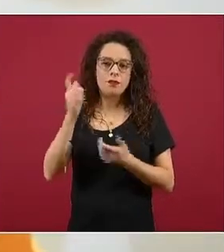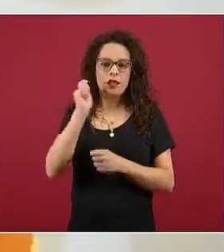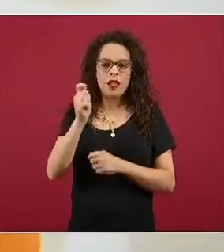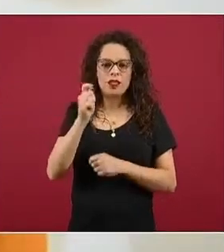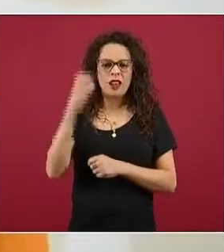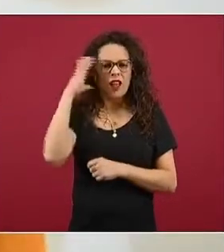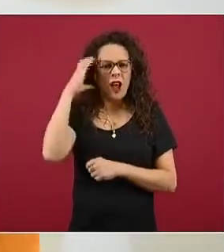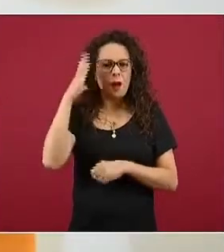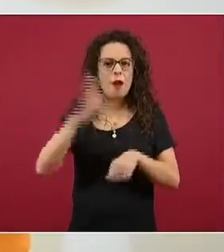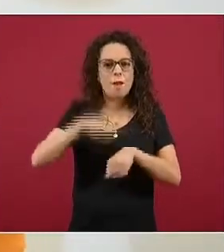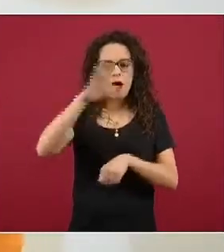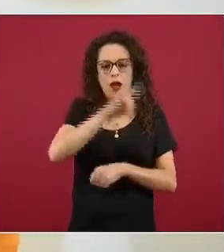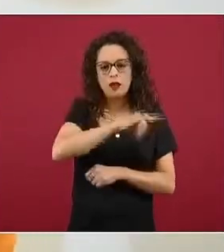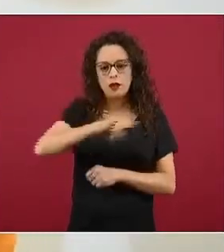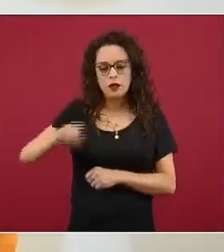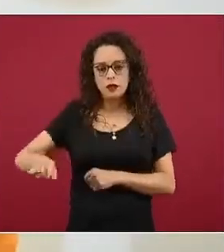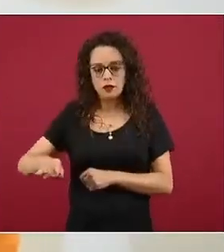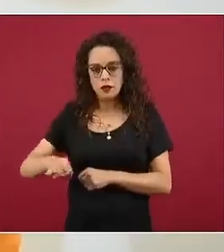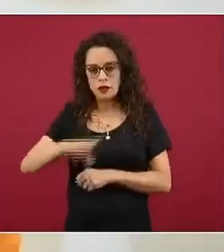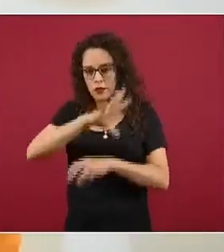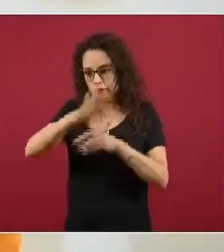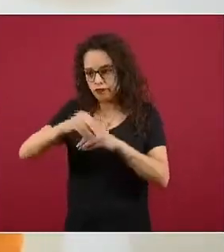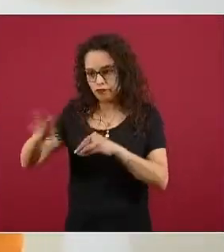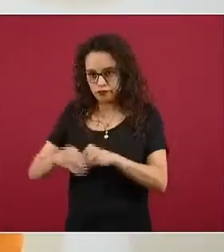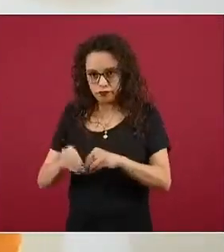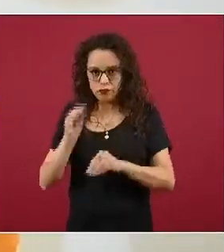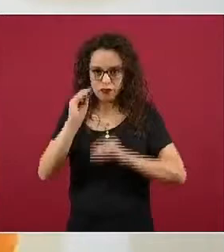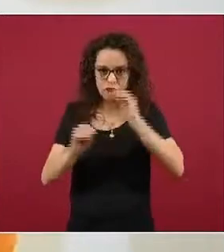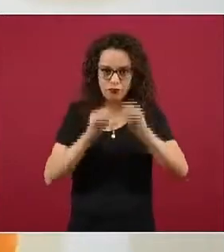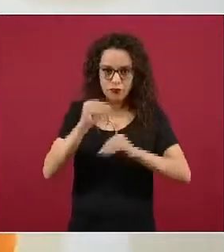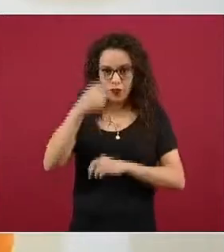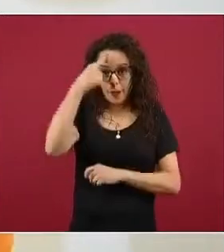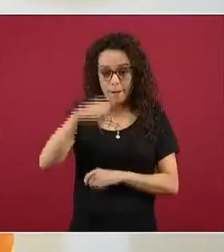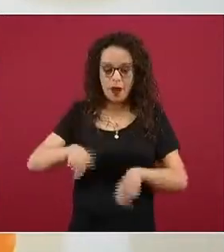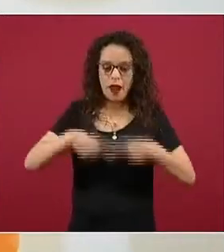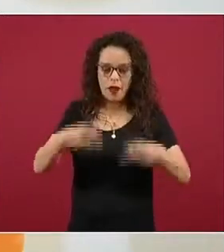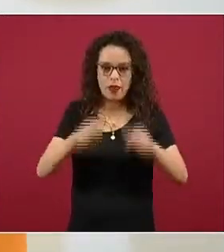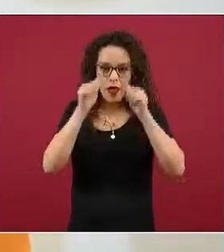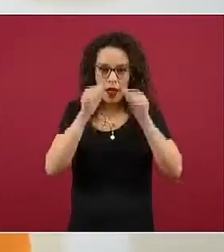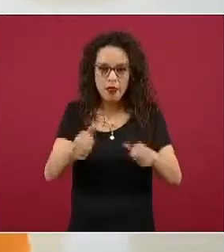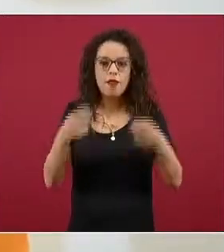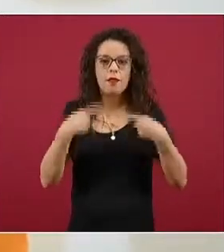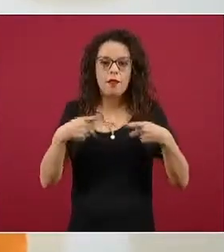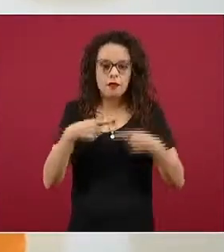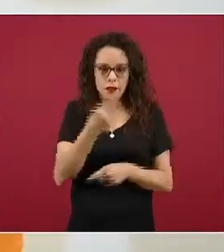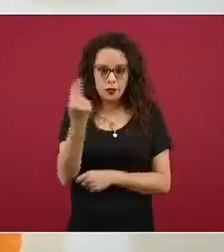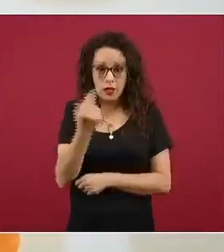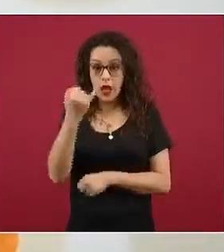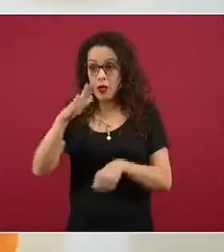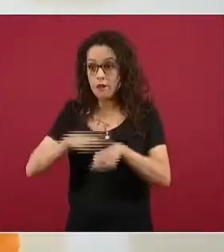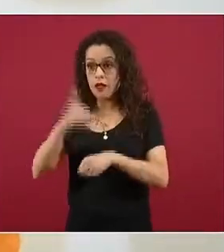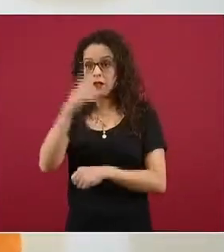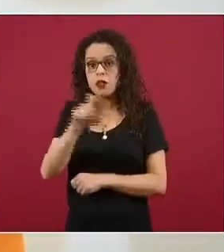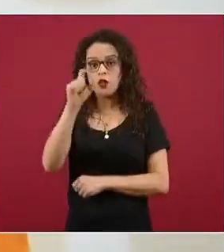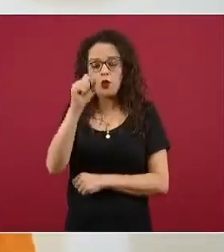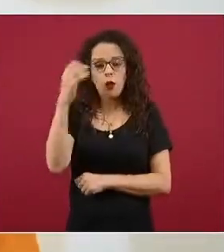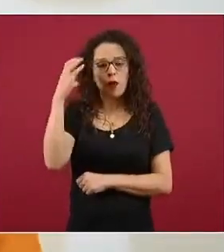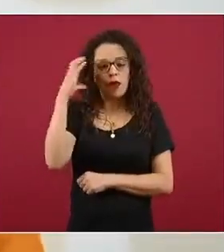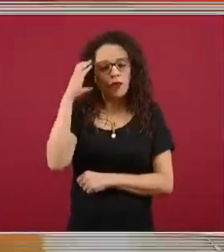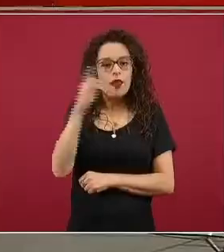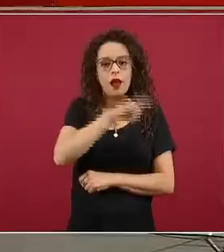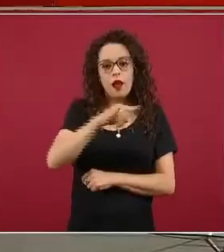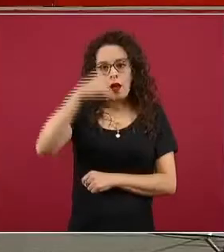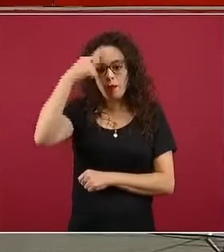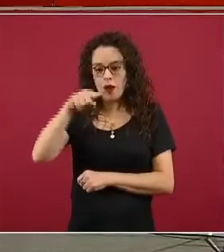adicionales para atender a las personas que así lo requieran y además 120 camas de observación y centros de